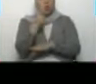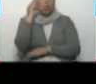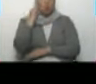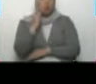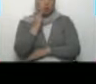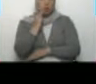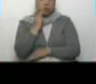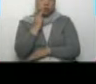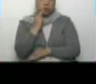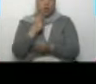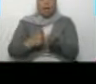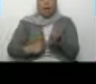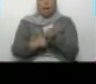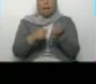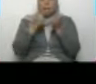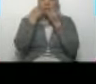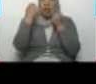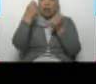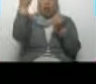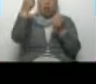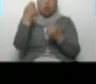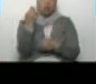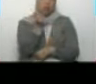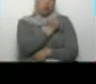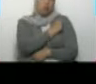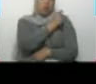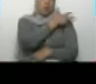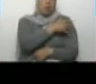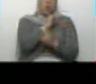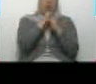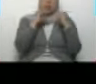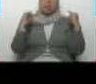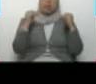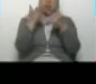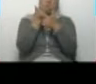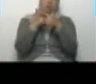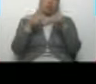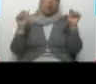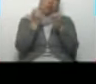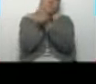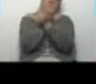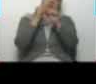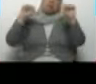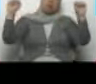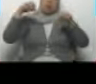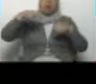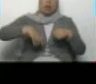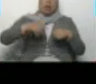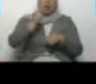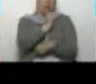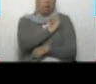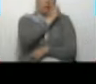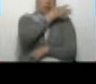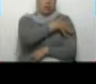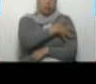a la causa palestina, de la independencia, la autodeterminación, la existencia de un Estado palestino.